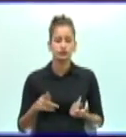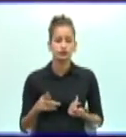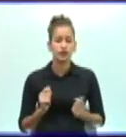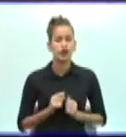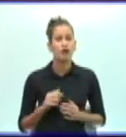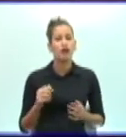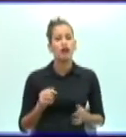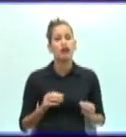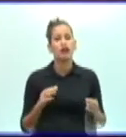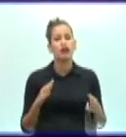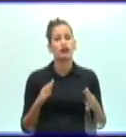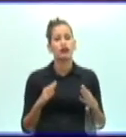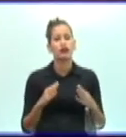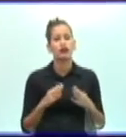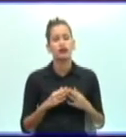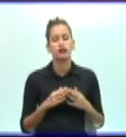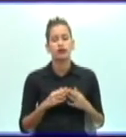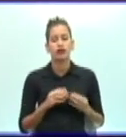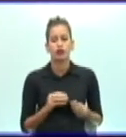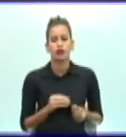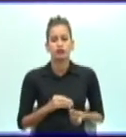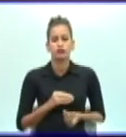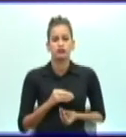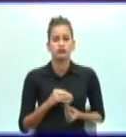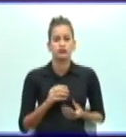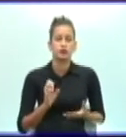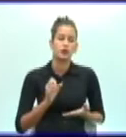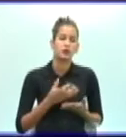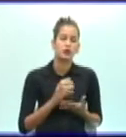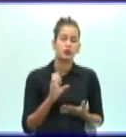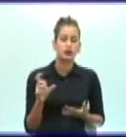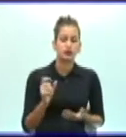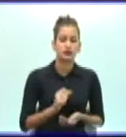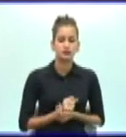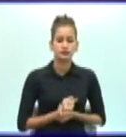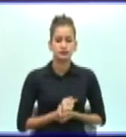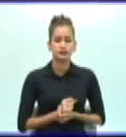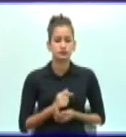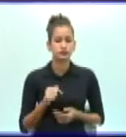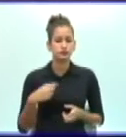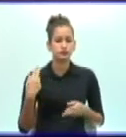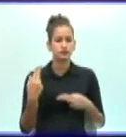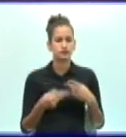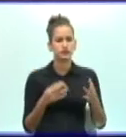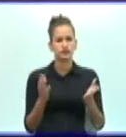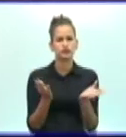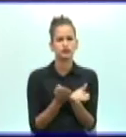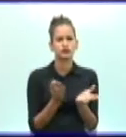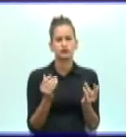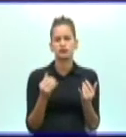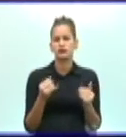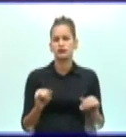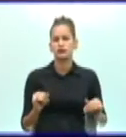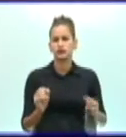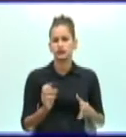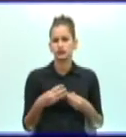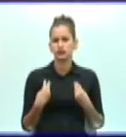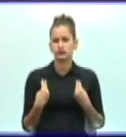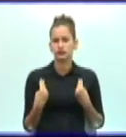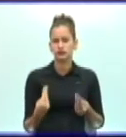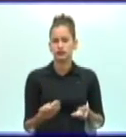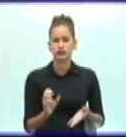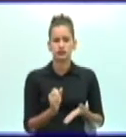prometí que en este encuentro pues íbamos a revisar el estudio independiente que dejamos en la clase anterior. Dejamos